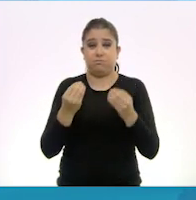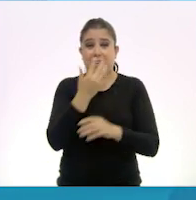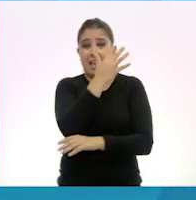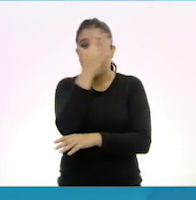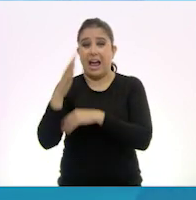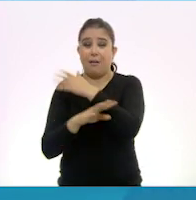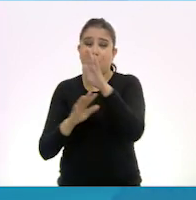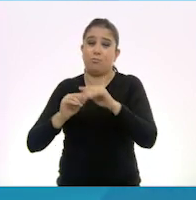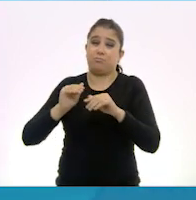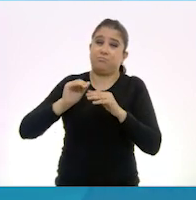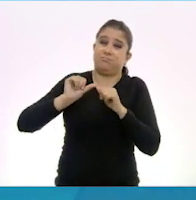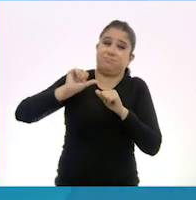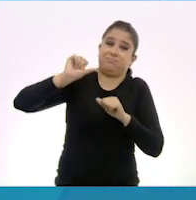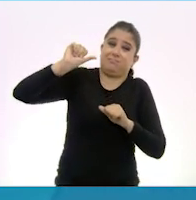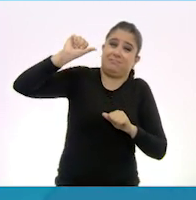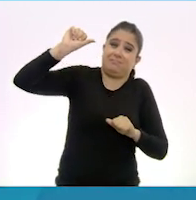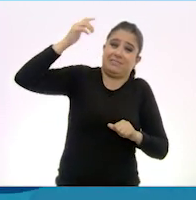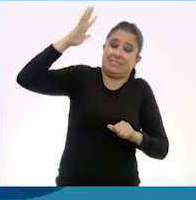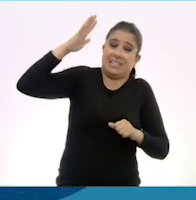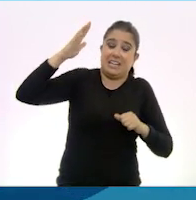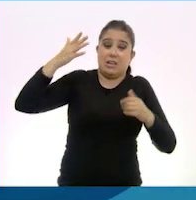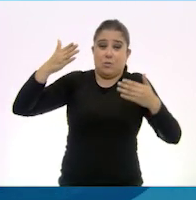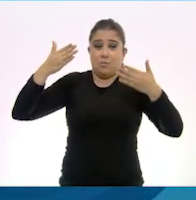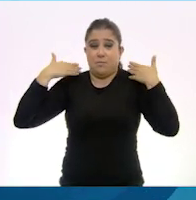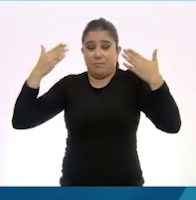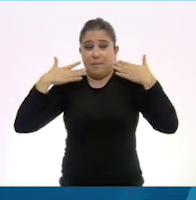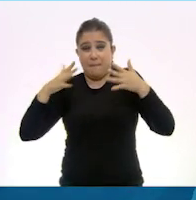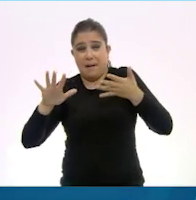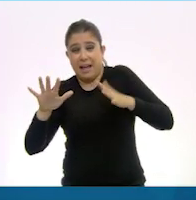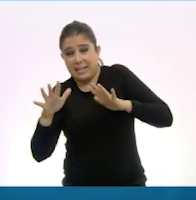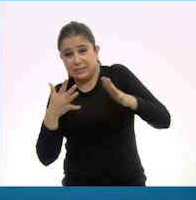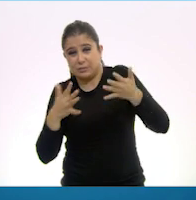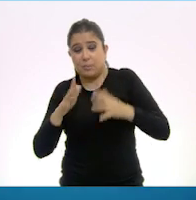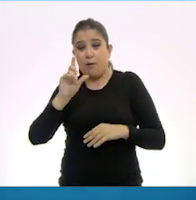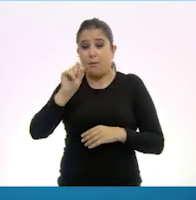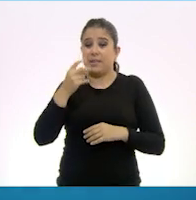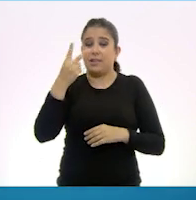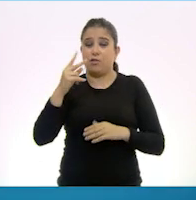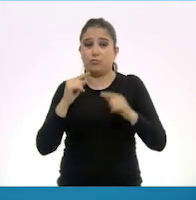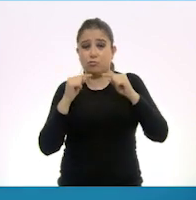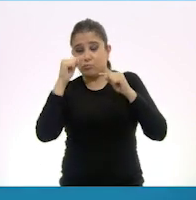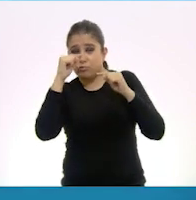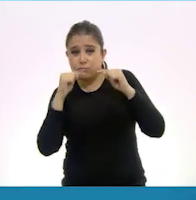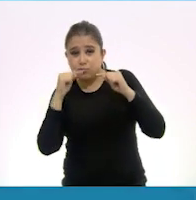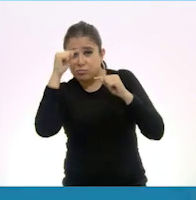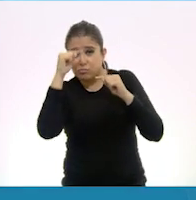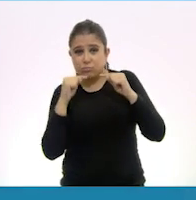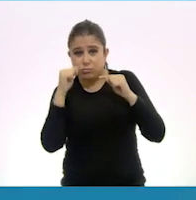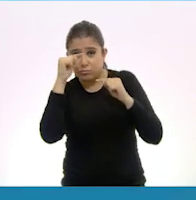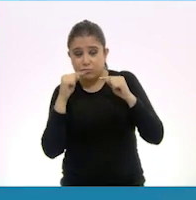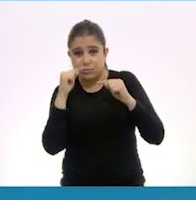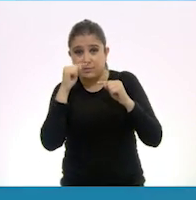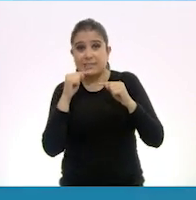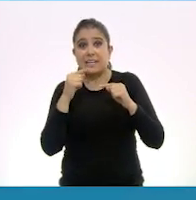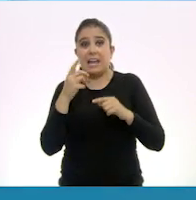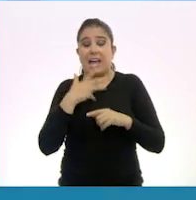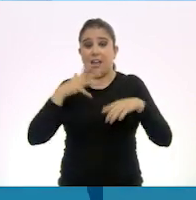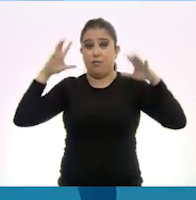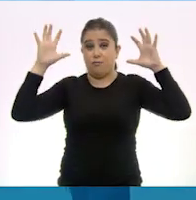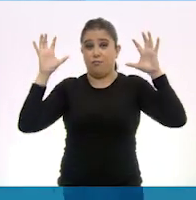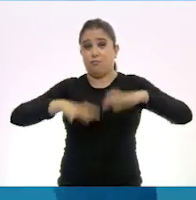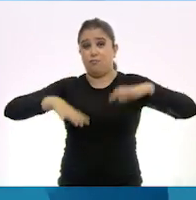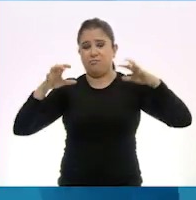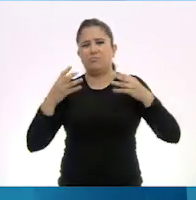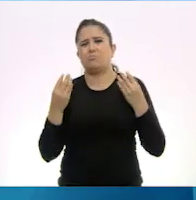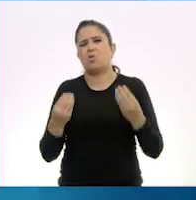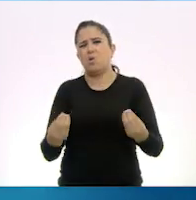muy altos. La temperatura media anual es mayor a 22 grados centígrados y la cantidad de lluvia es